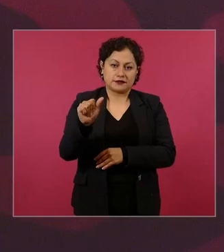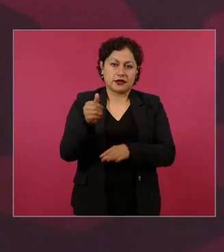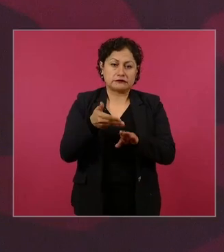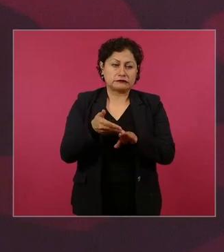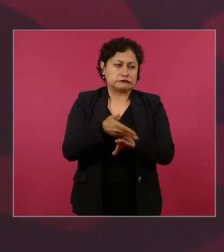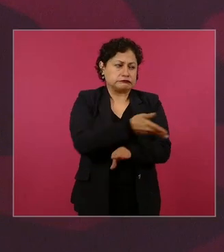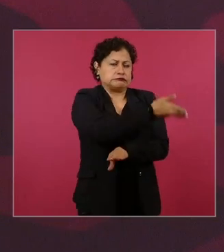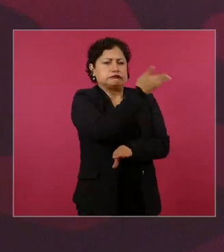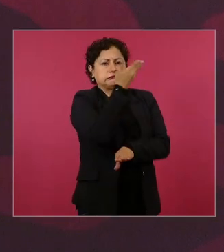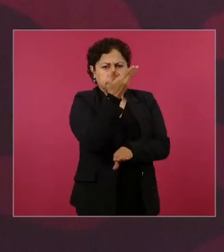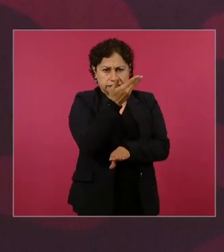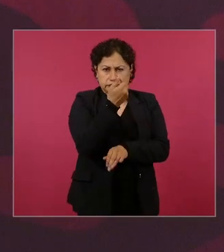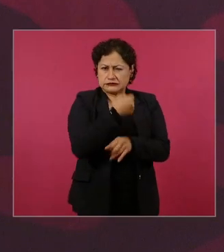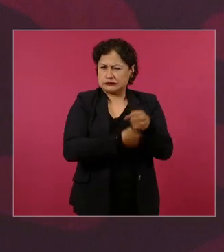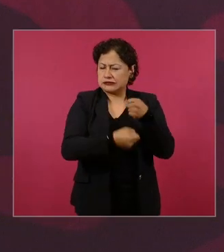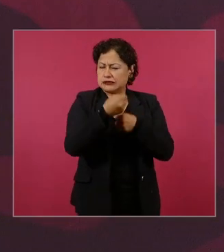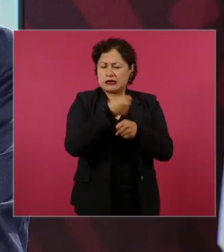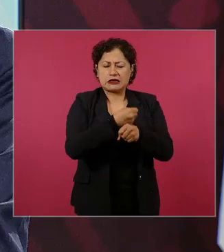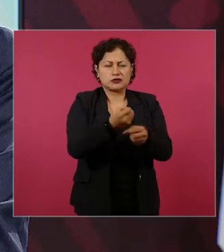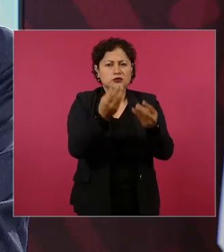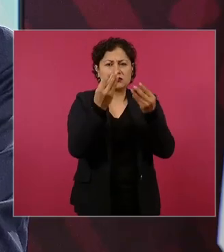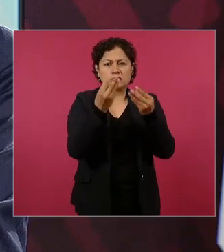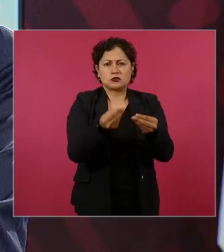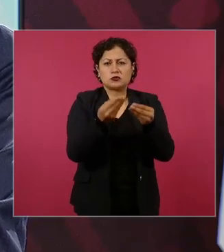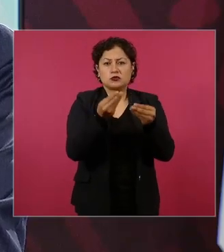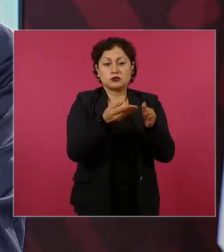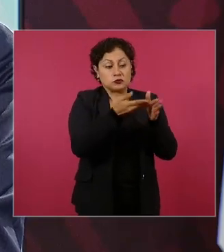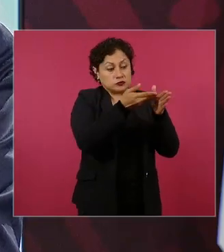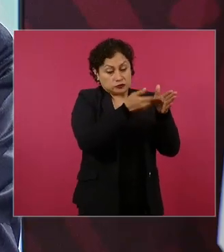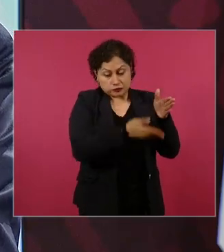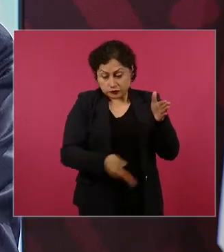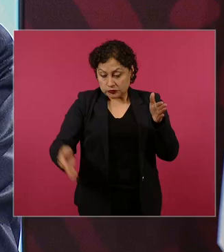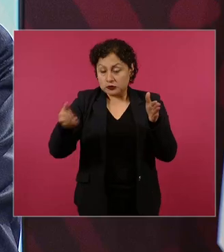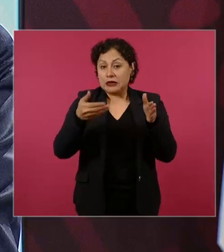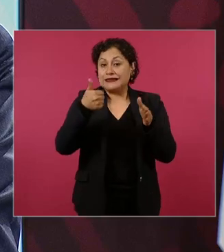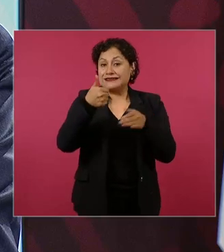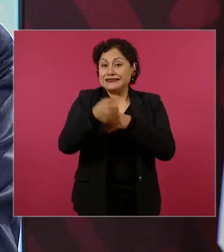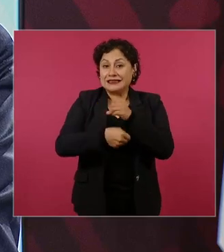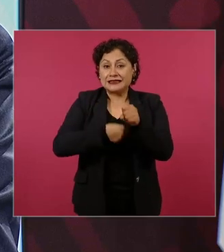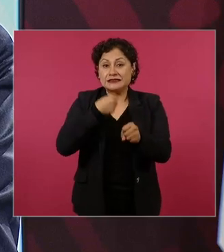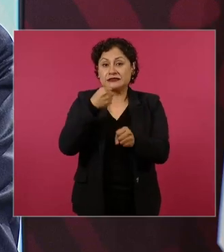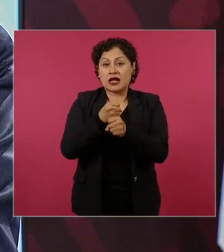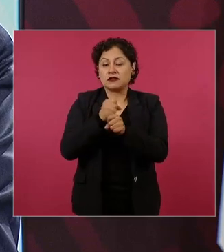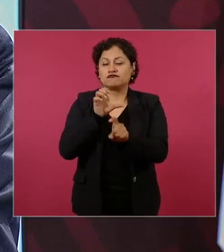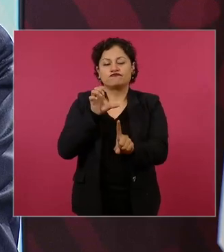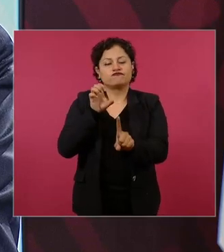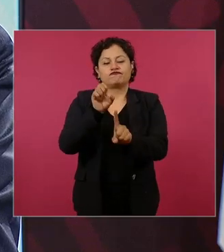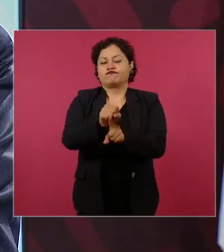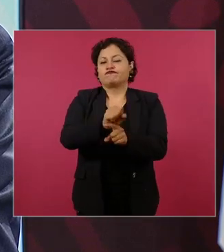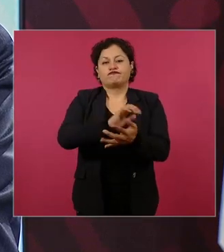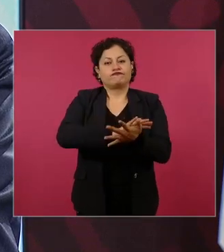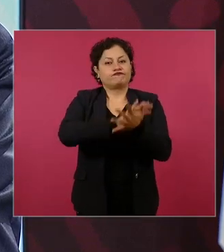marcha atrás pues ha significado